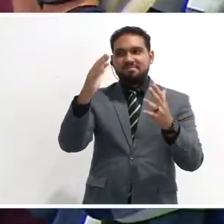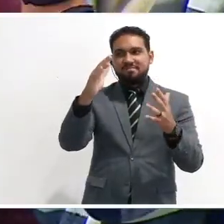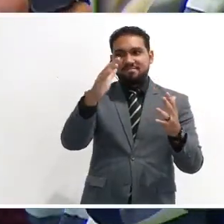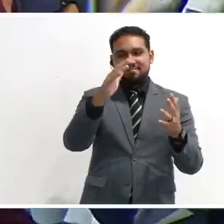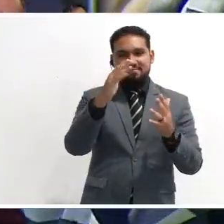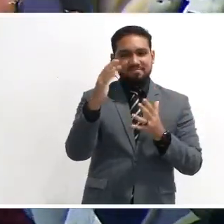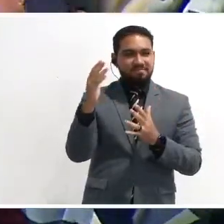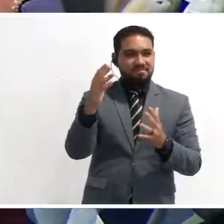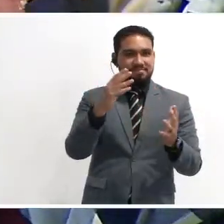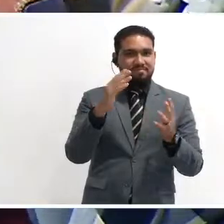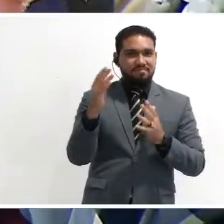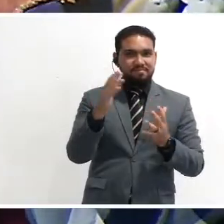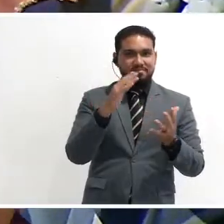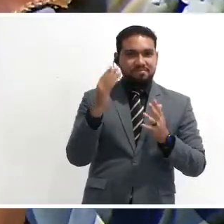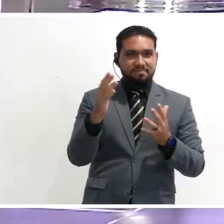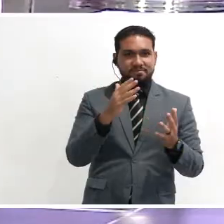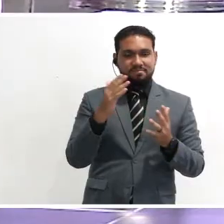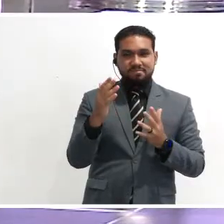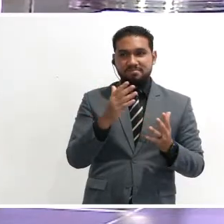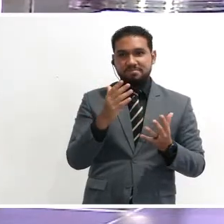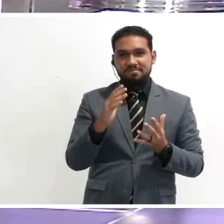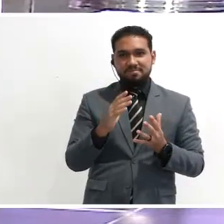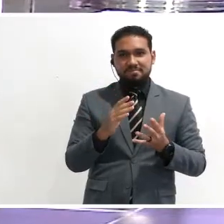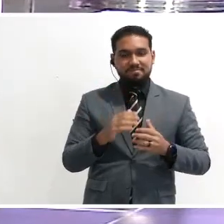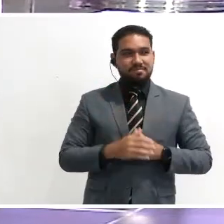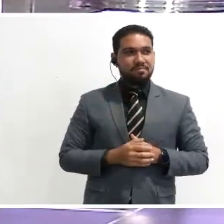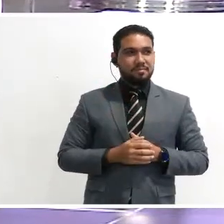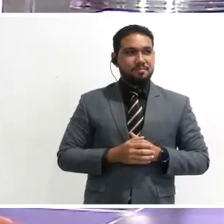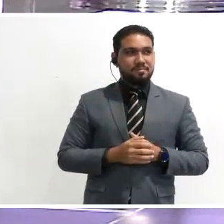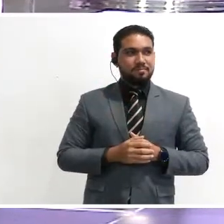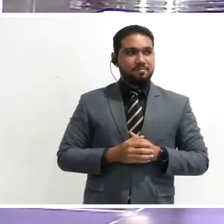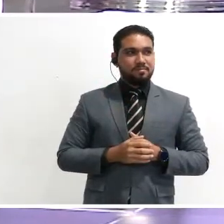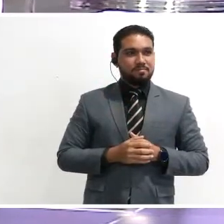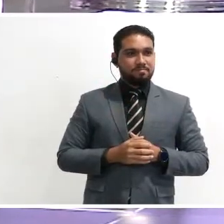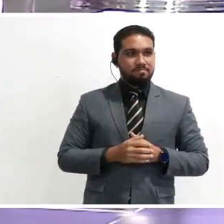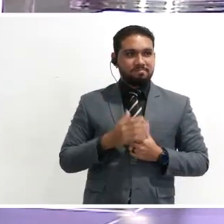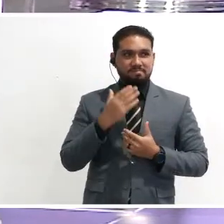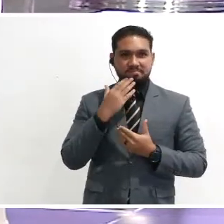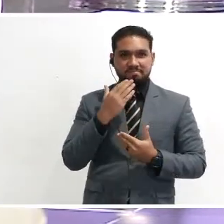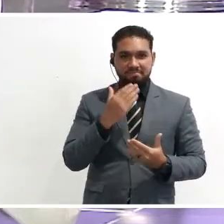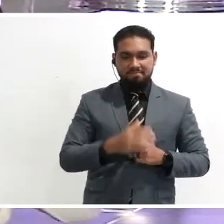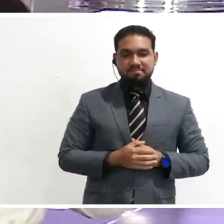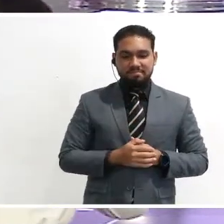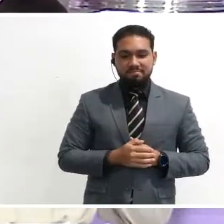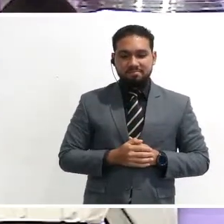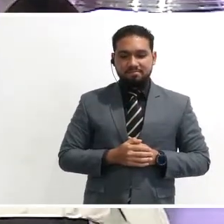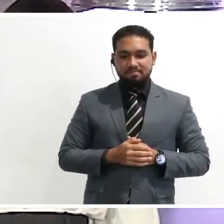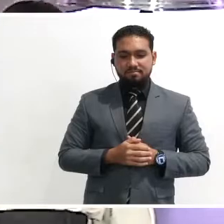Gracias a todos. Buen día.